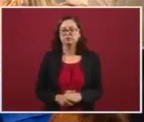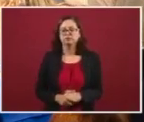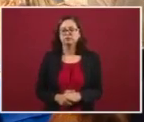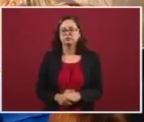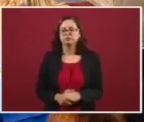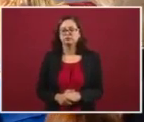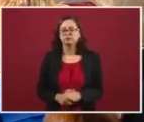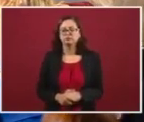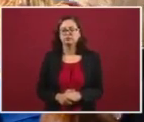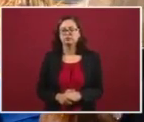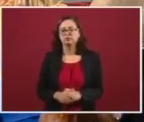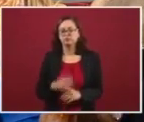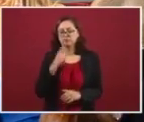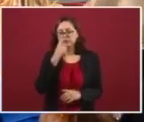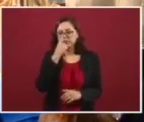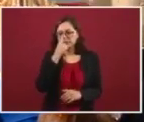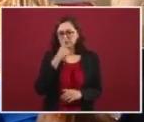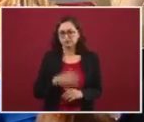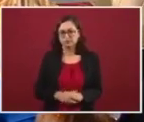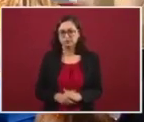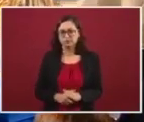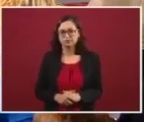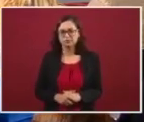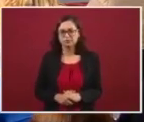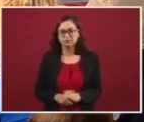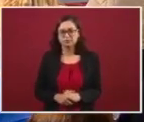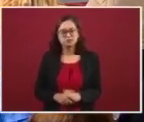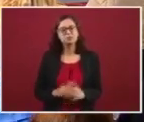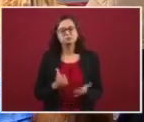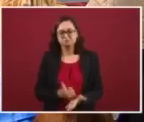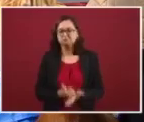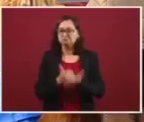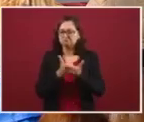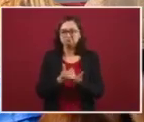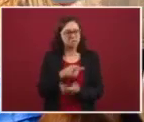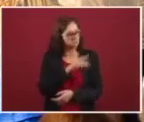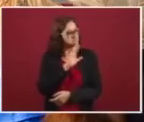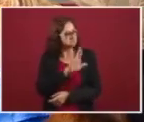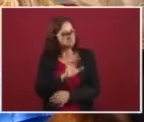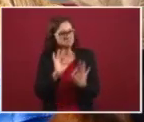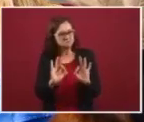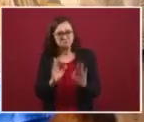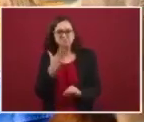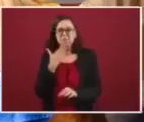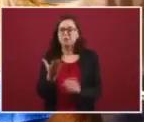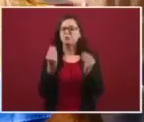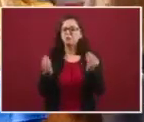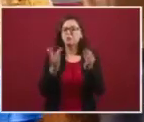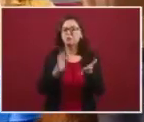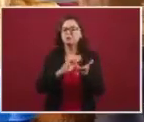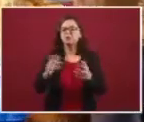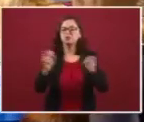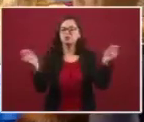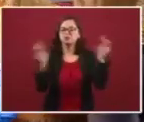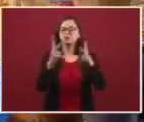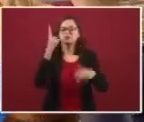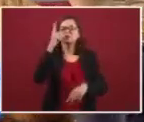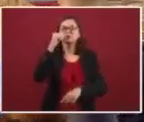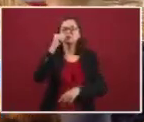Me ayudaron mucho. Muy bien contestada. Muy bien, muchas gracias. Nos vemos